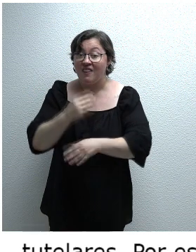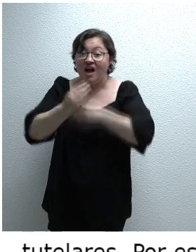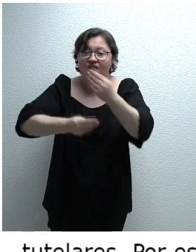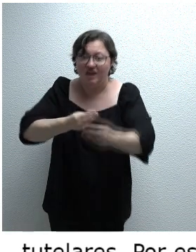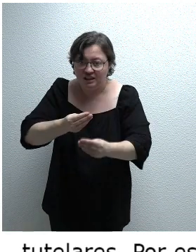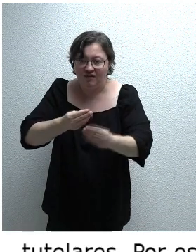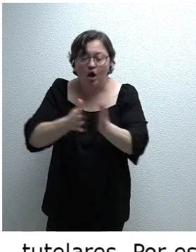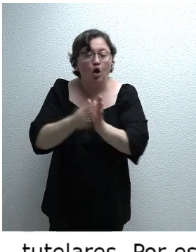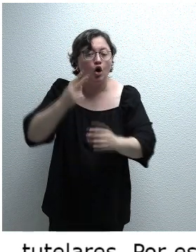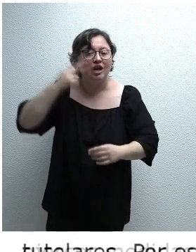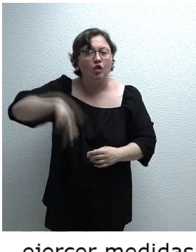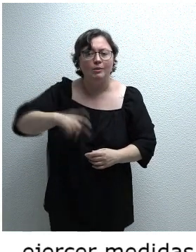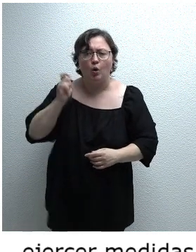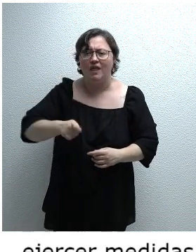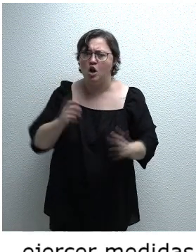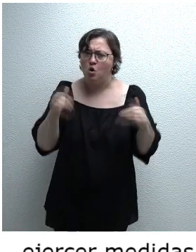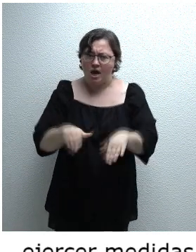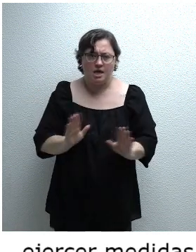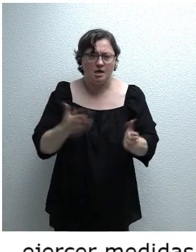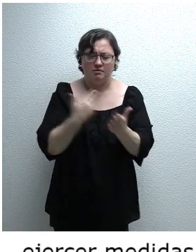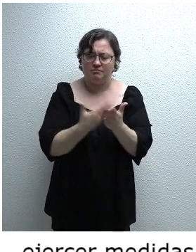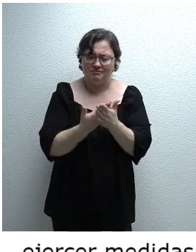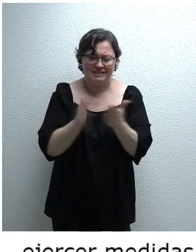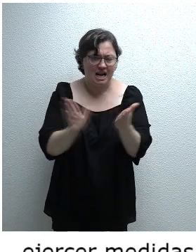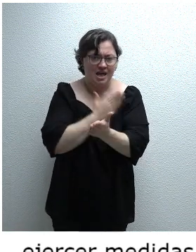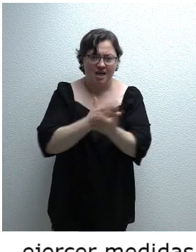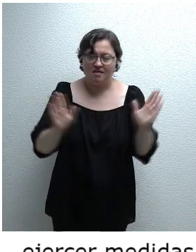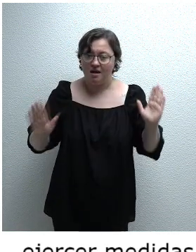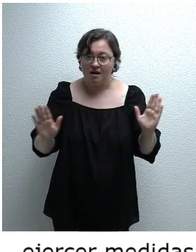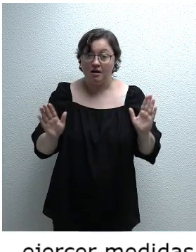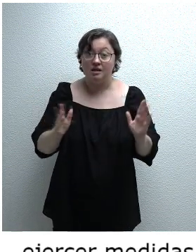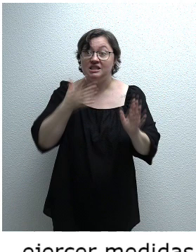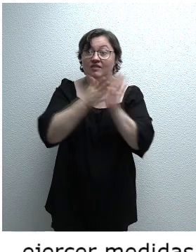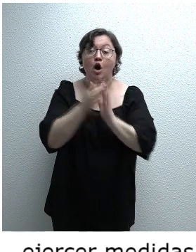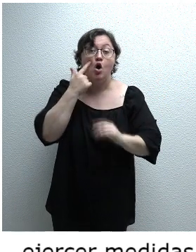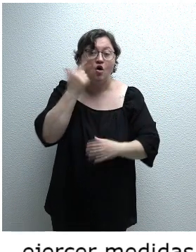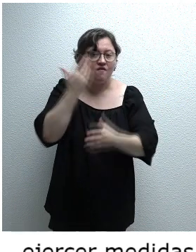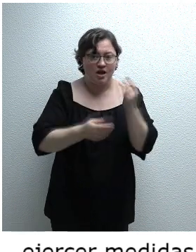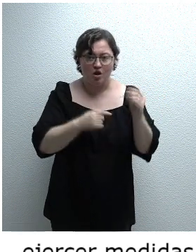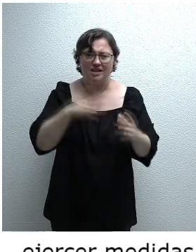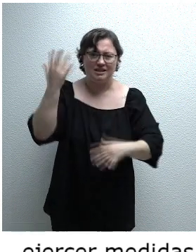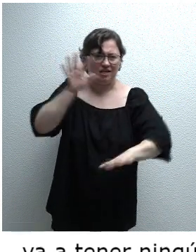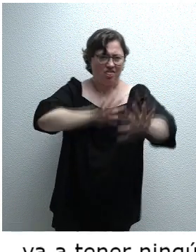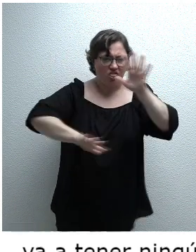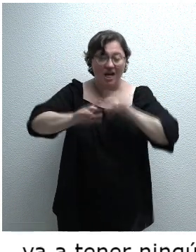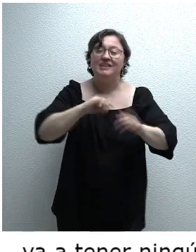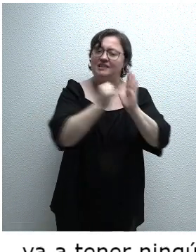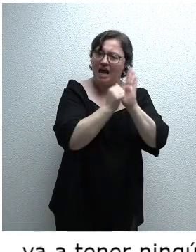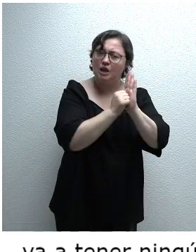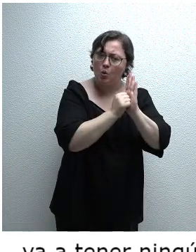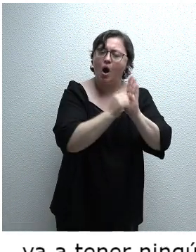ningún reconocimiento judicial. Yo creo que esto es algo que no puede llamar error. Anteriormente sí, teníamos un artículo,